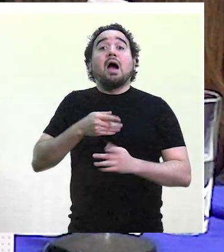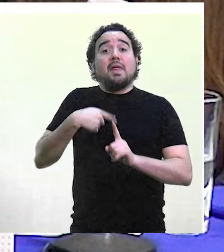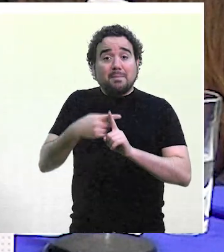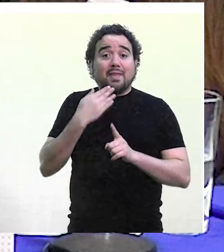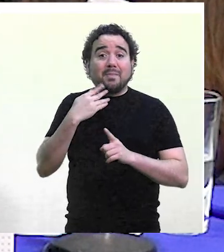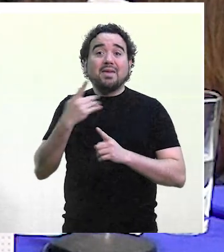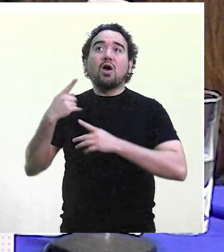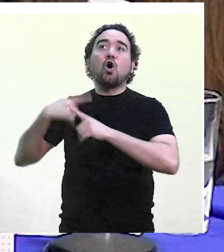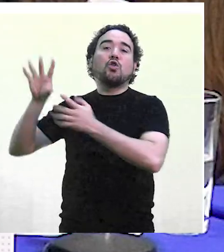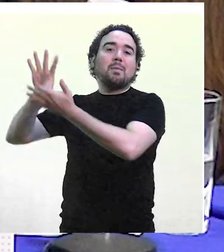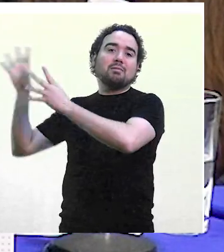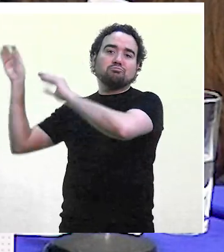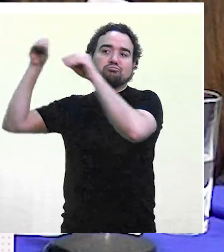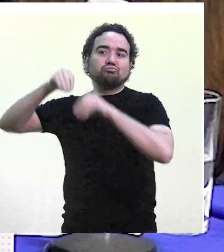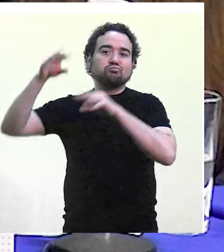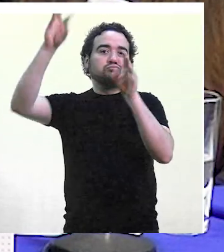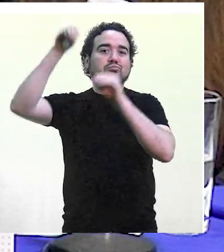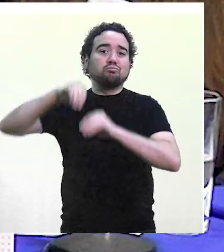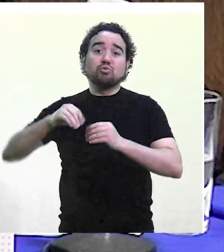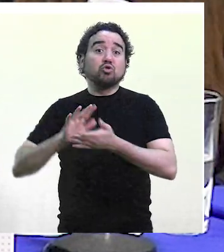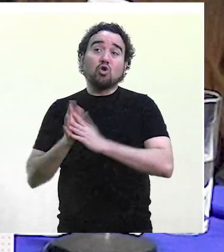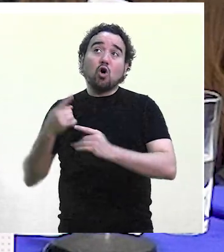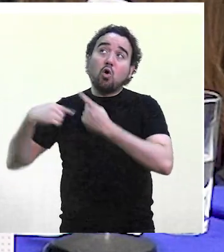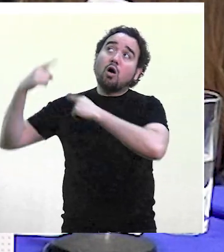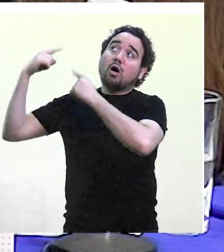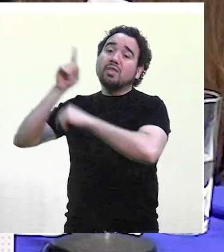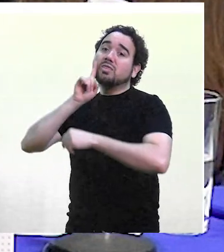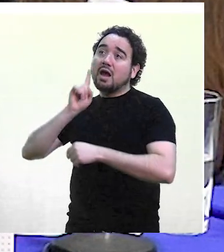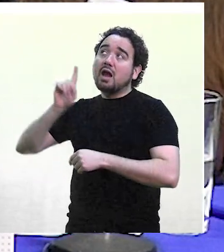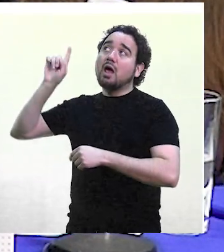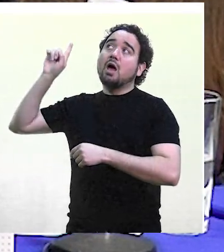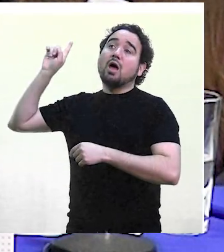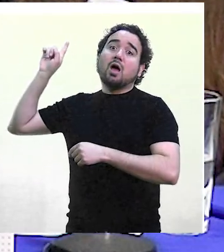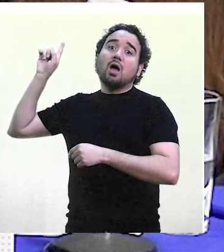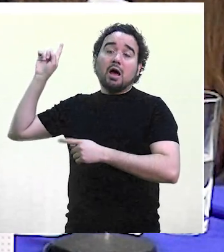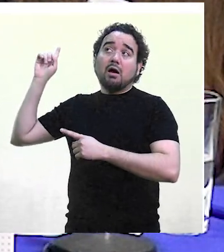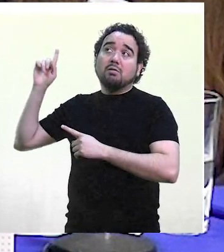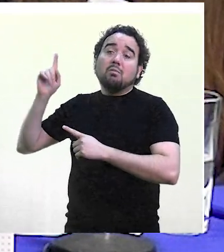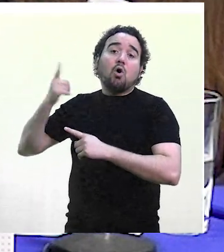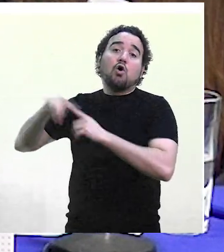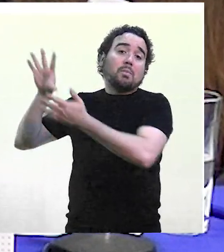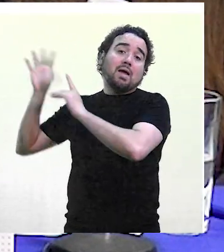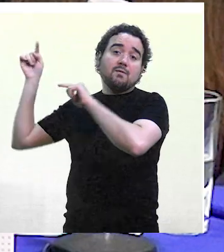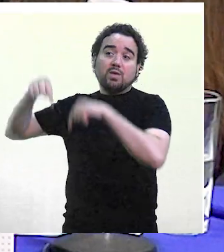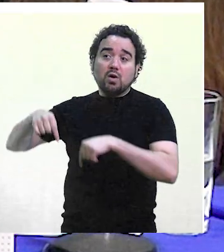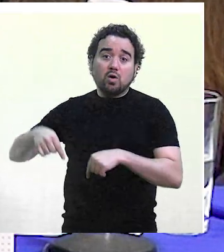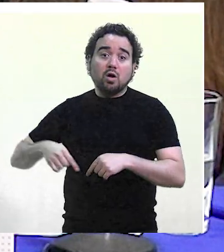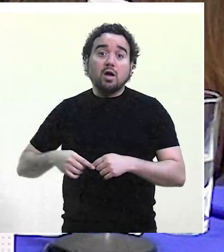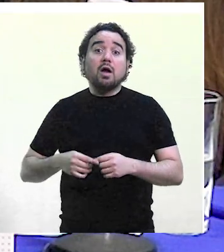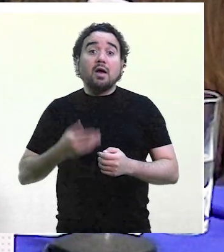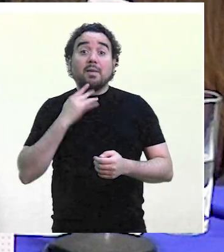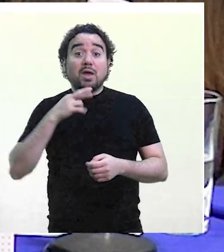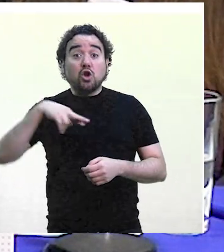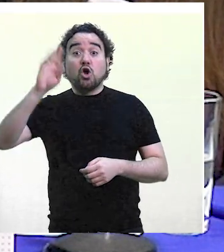además de inmigrantes. Todos somos hijos de inmigrantes, ¿sí? O sea, somos un país de inmigrantes. Sí. Y sin embargo nos estamos cuestionando la inmigración, sobre